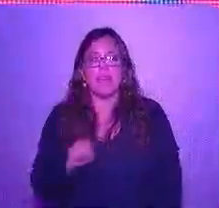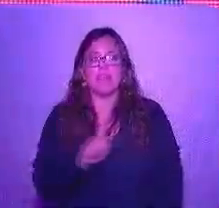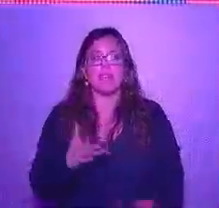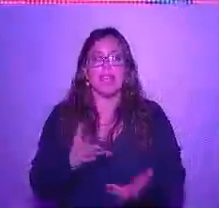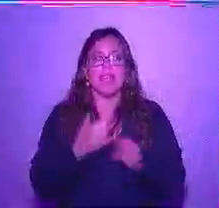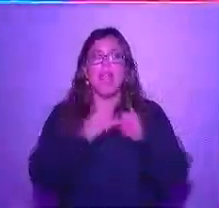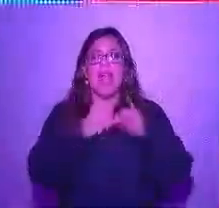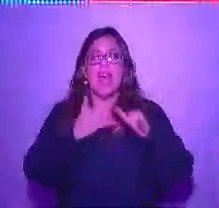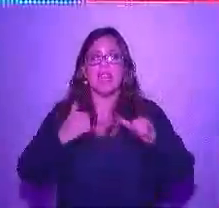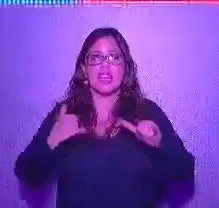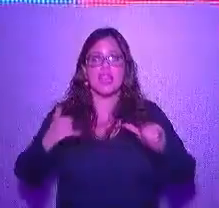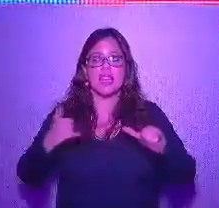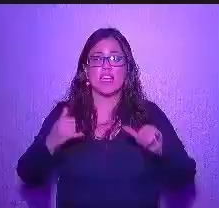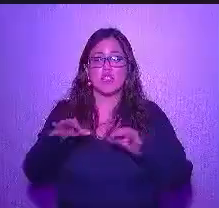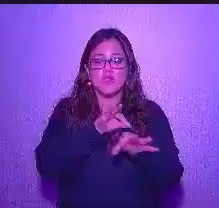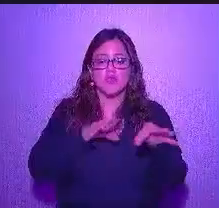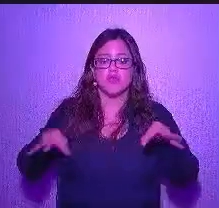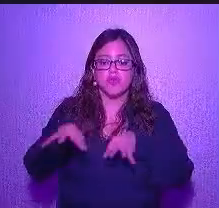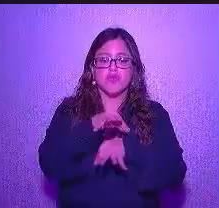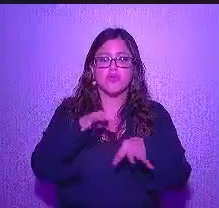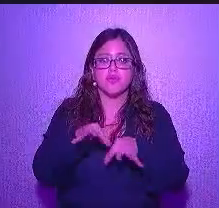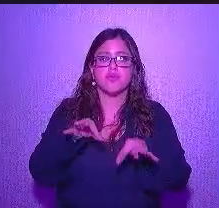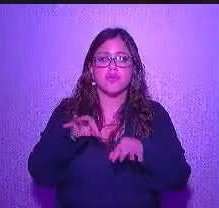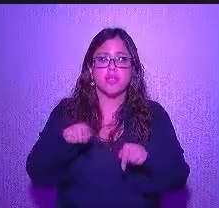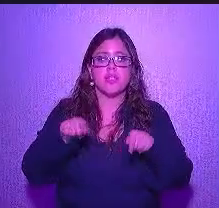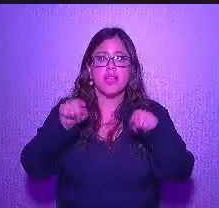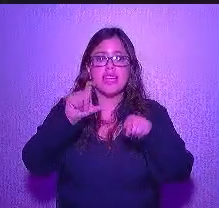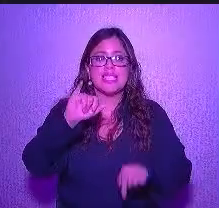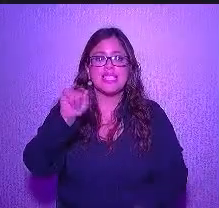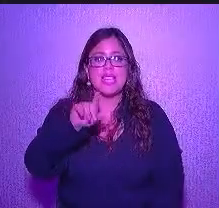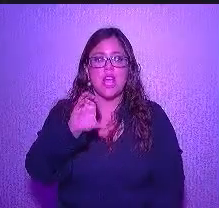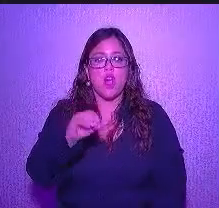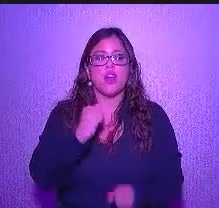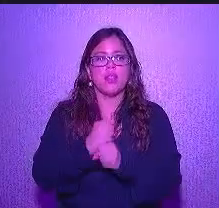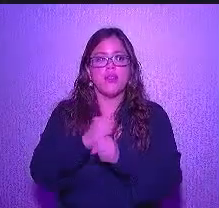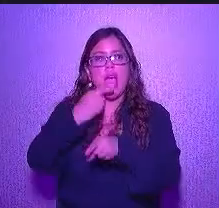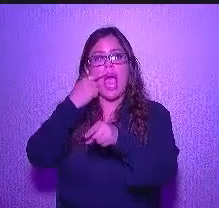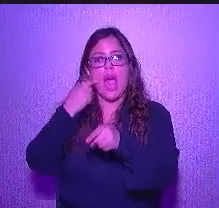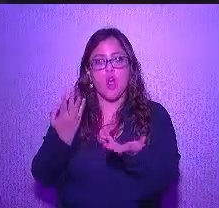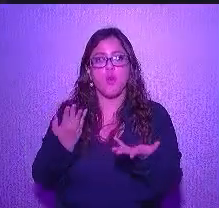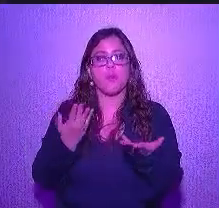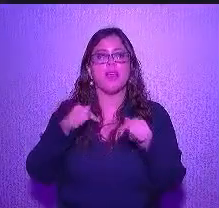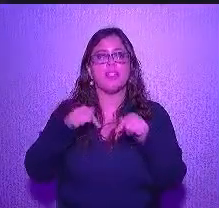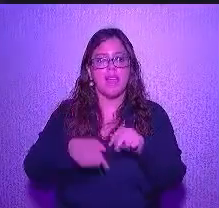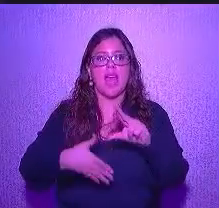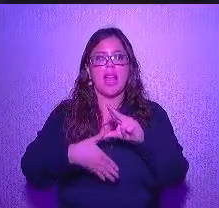América y embajador de talos para la región en Cisco bienvenido un aplauso